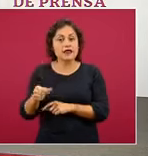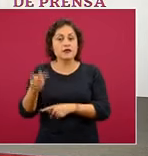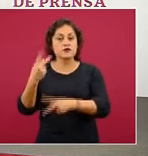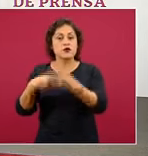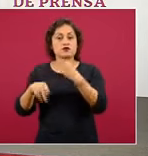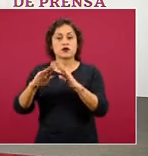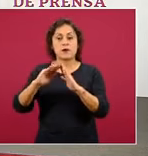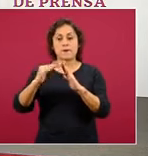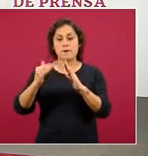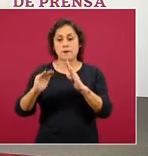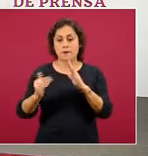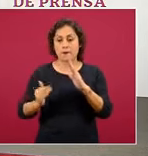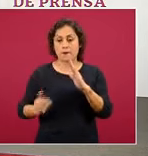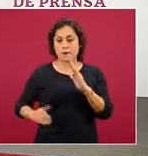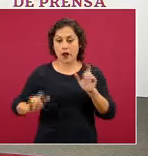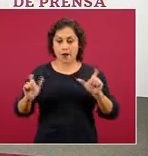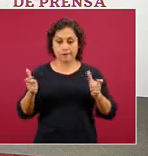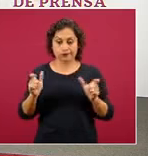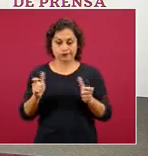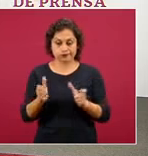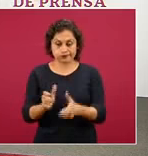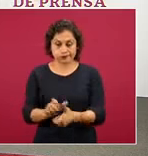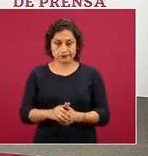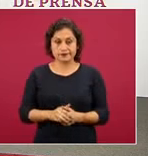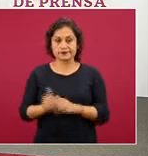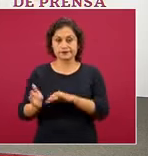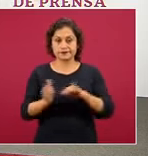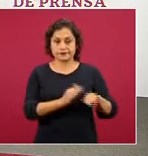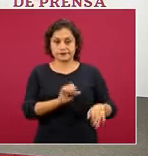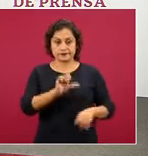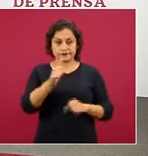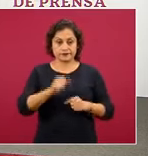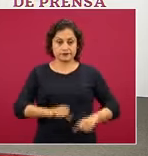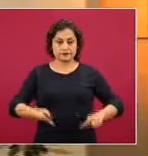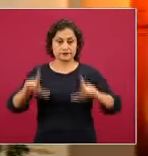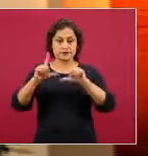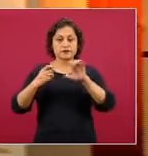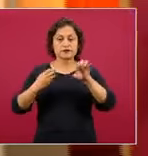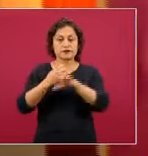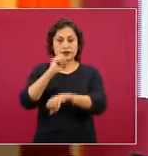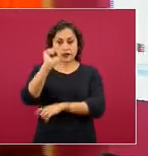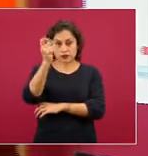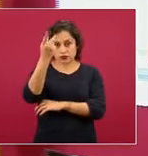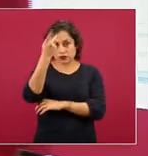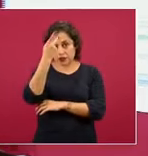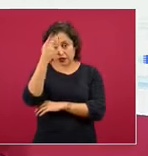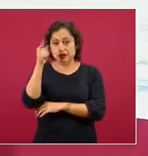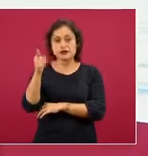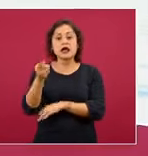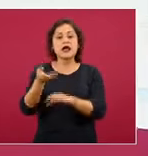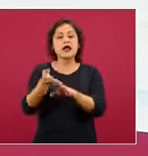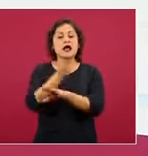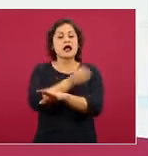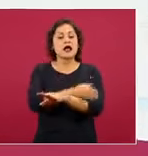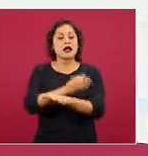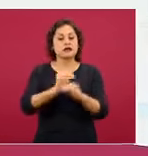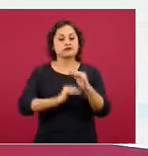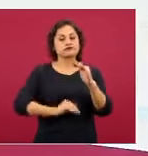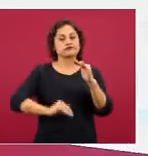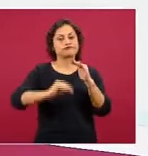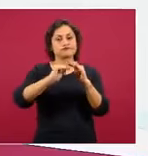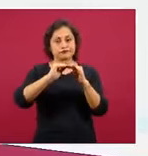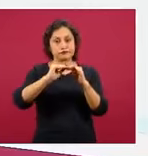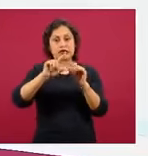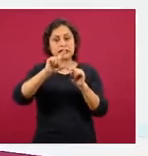prácticamente continuo. La siguiente. El estado de San Luis Potosí tuvo un ascenso importante y en las